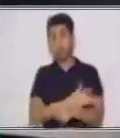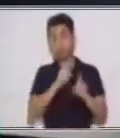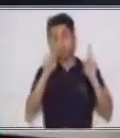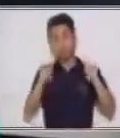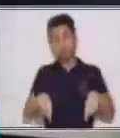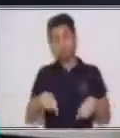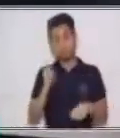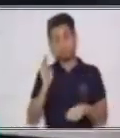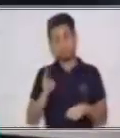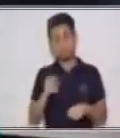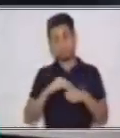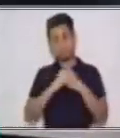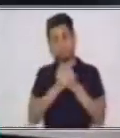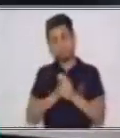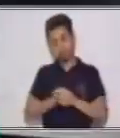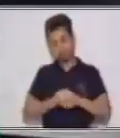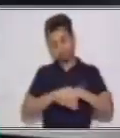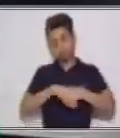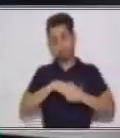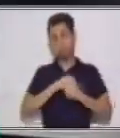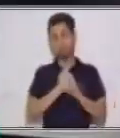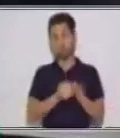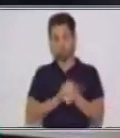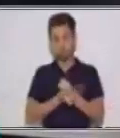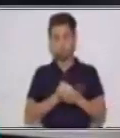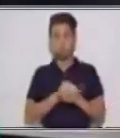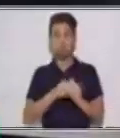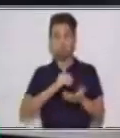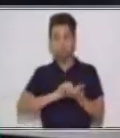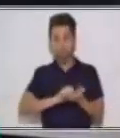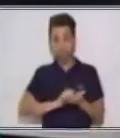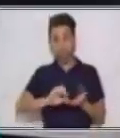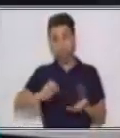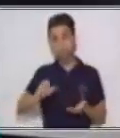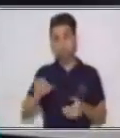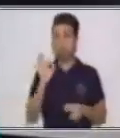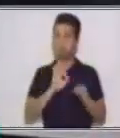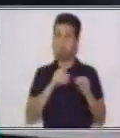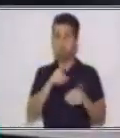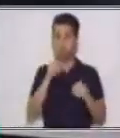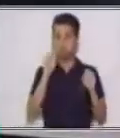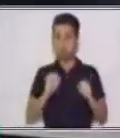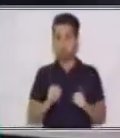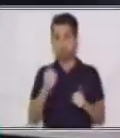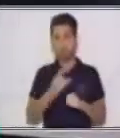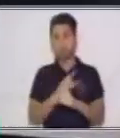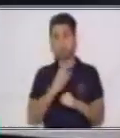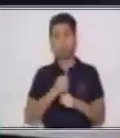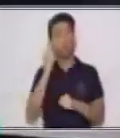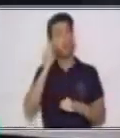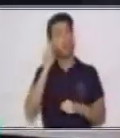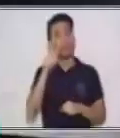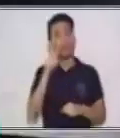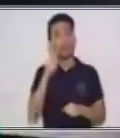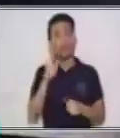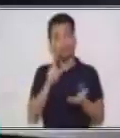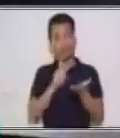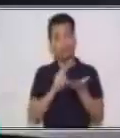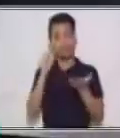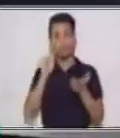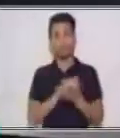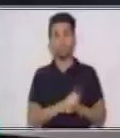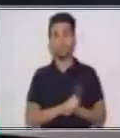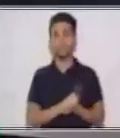que laven bien sus manos constantemente con agua y con jabón, y si no, también pueden ustedes utilizar su gel